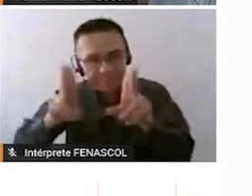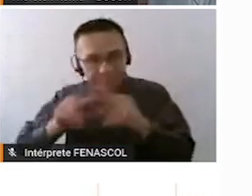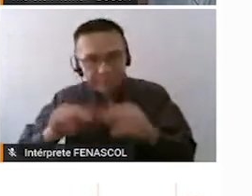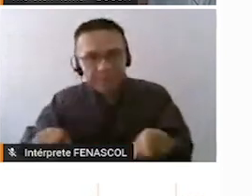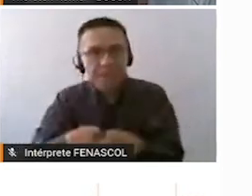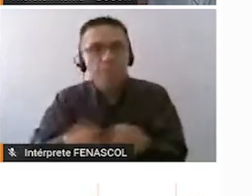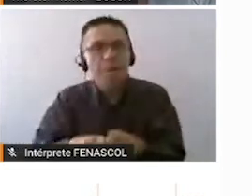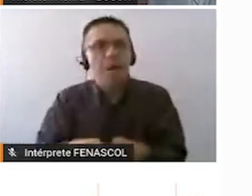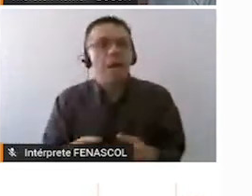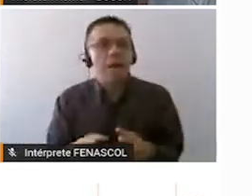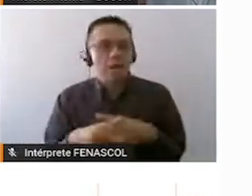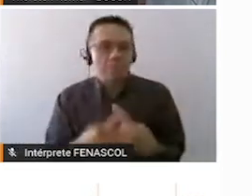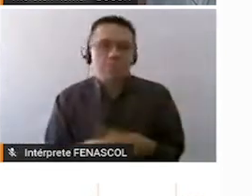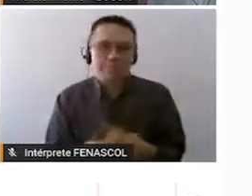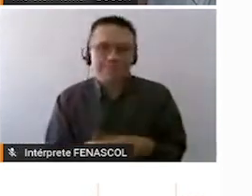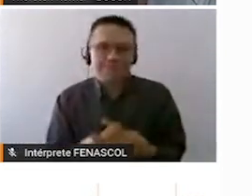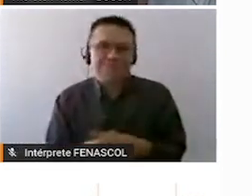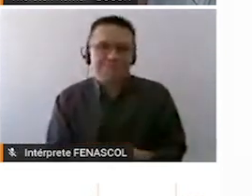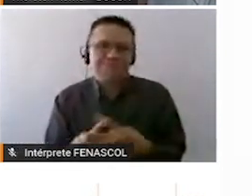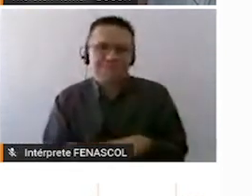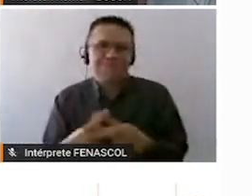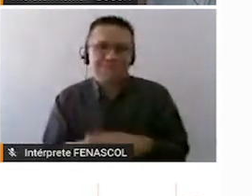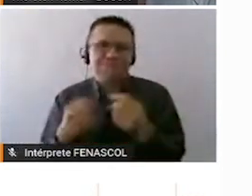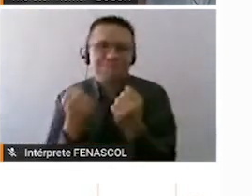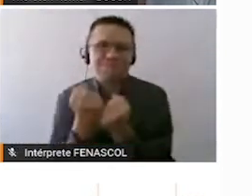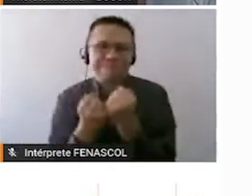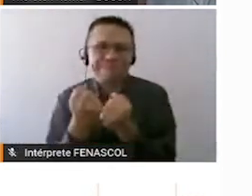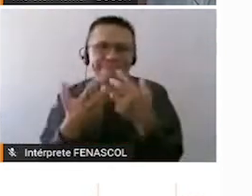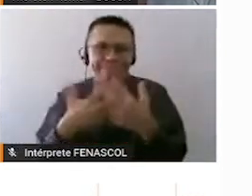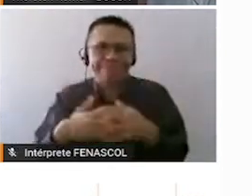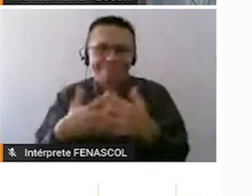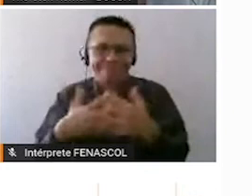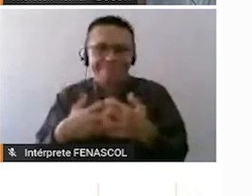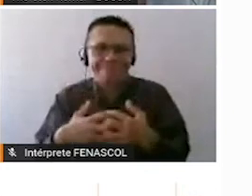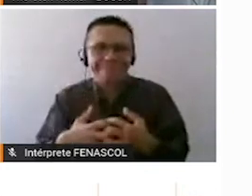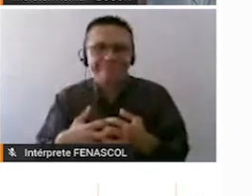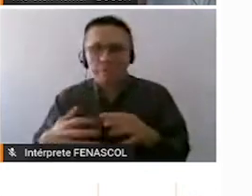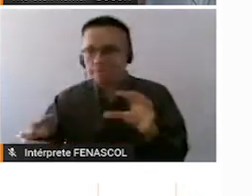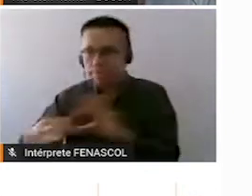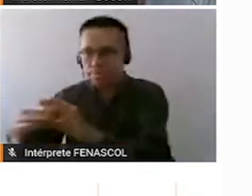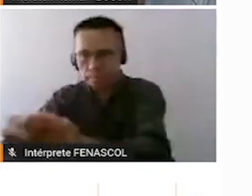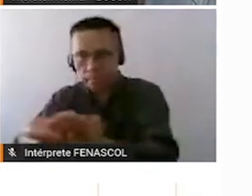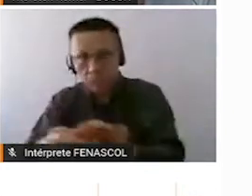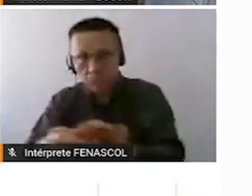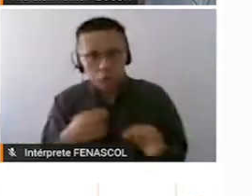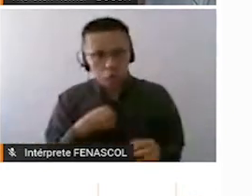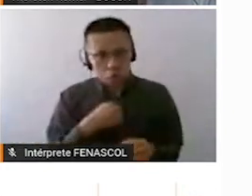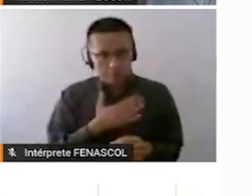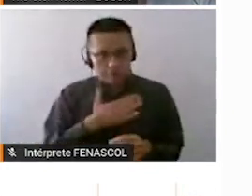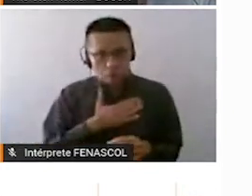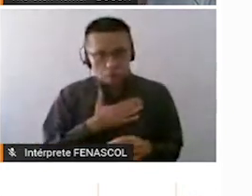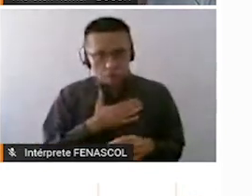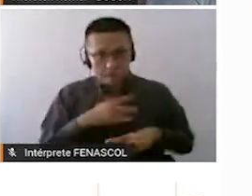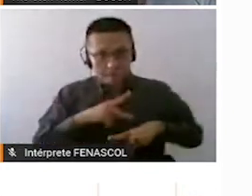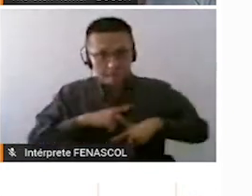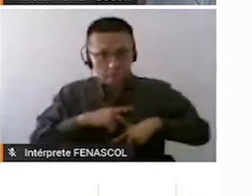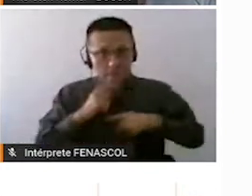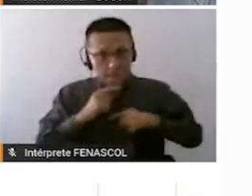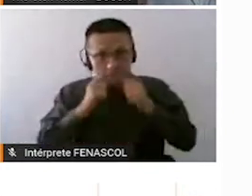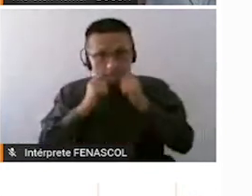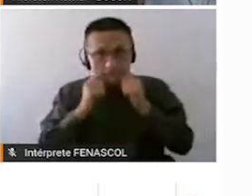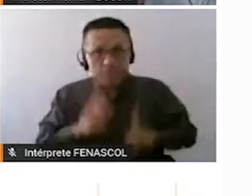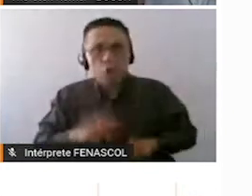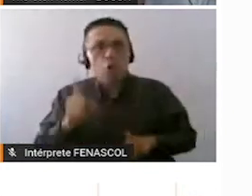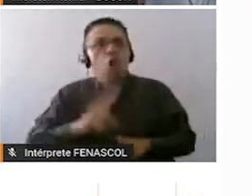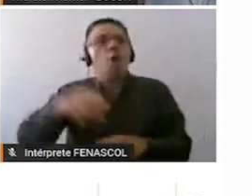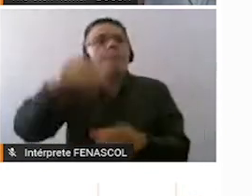máquinas conectadas. Vale decir que ya no son objetos de nuestro uso conectados, sino que son máquinas industriales, objetos industriales